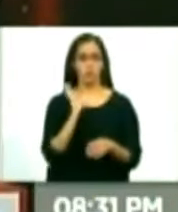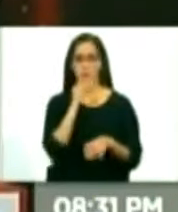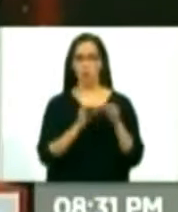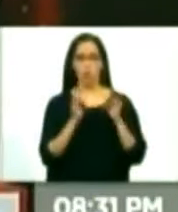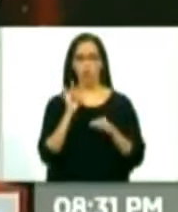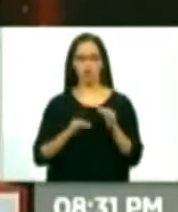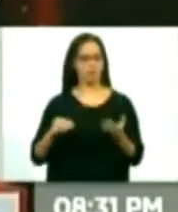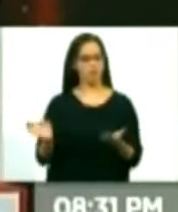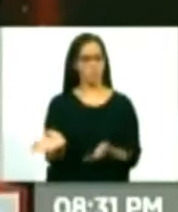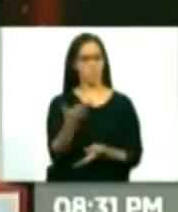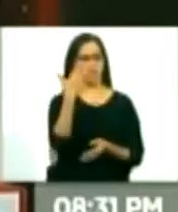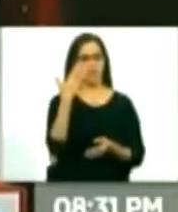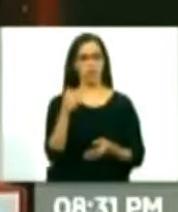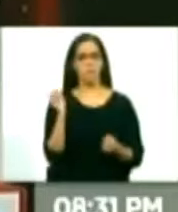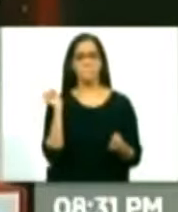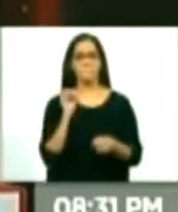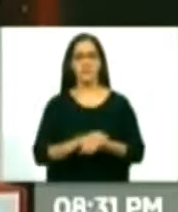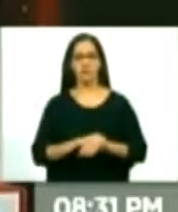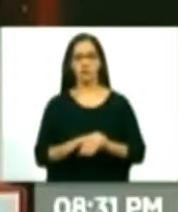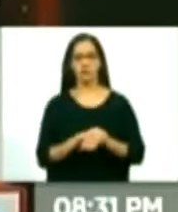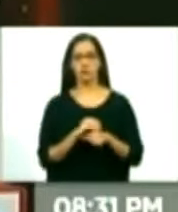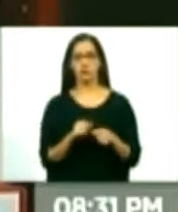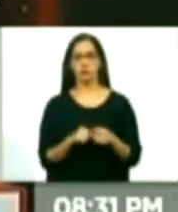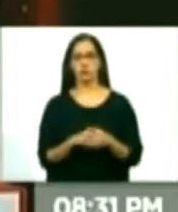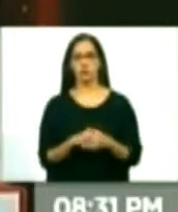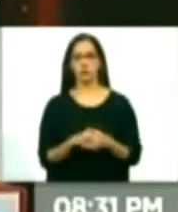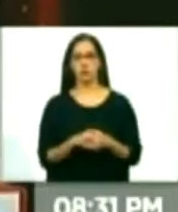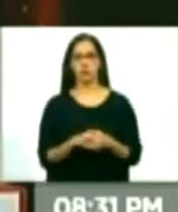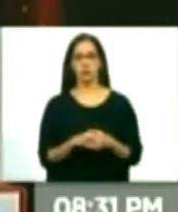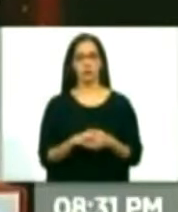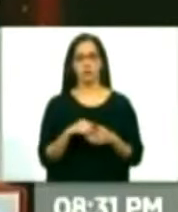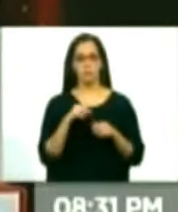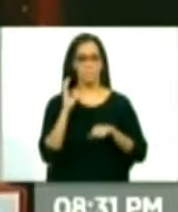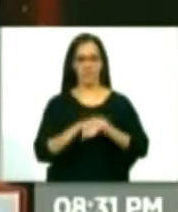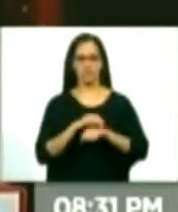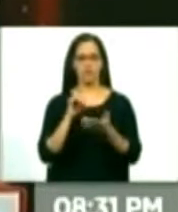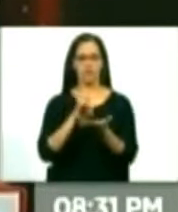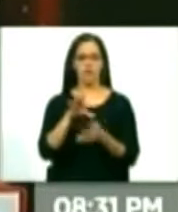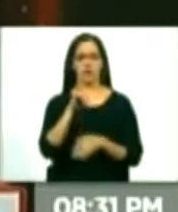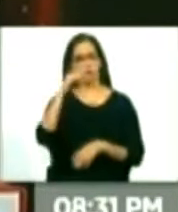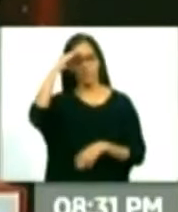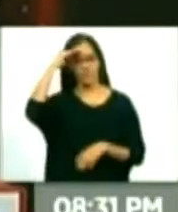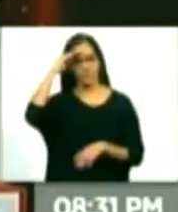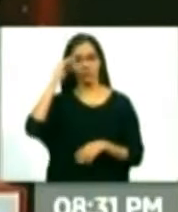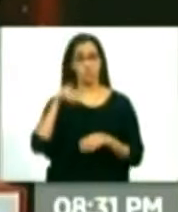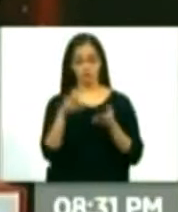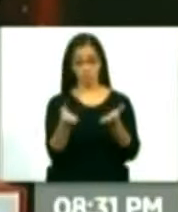los mandaron presos y de baja de una vez. Así era.